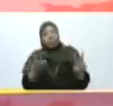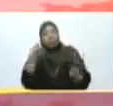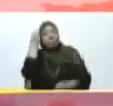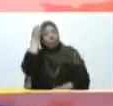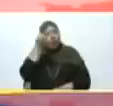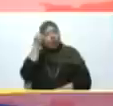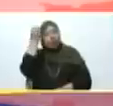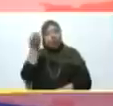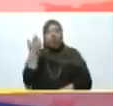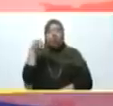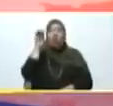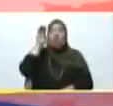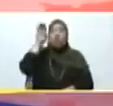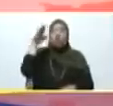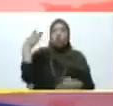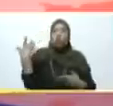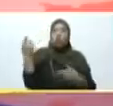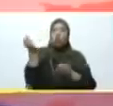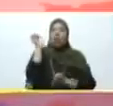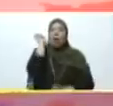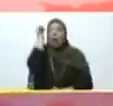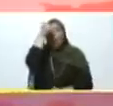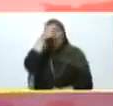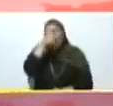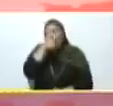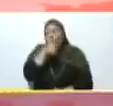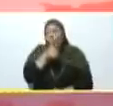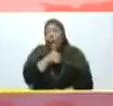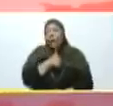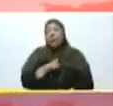de la resistencia frente al imperialismo,